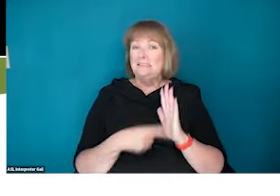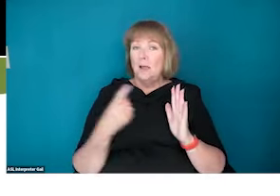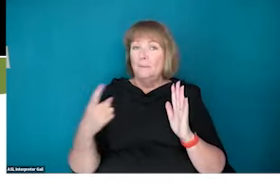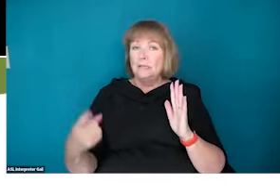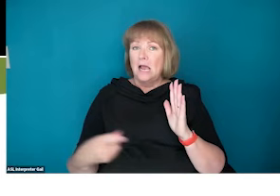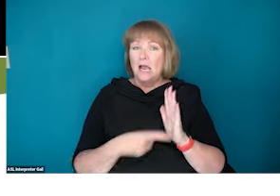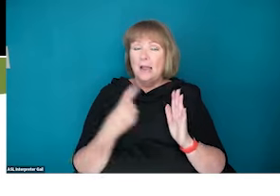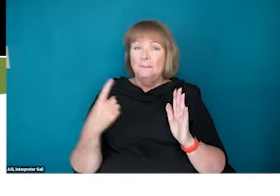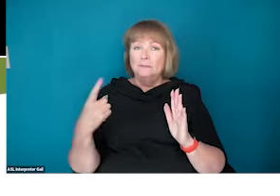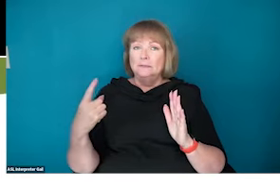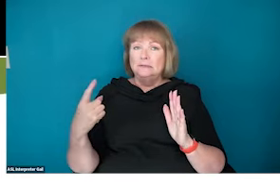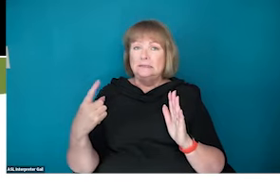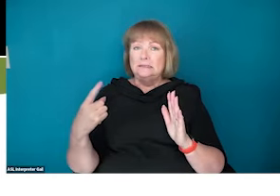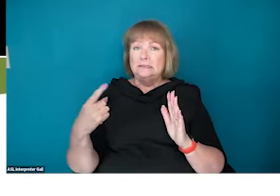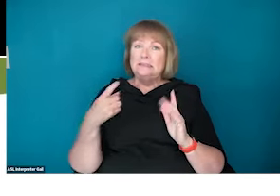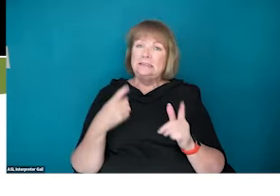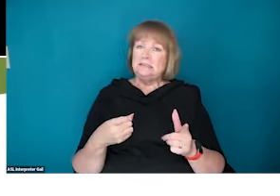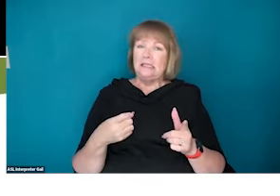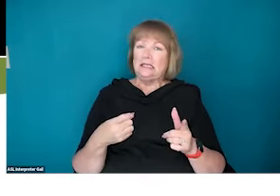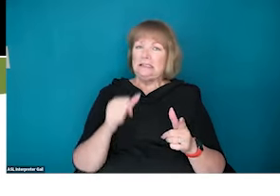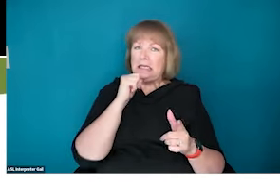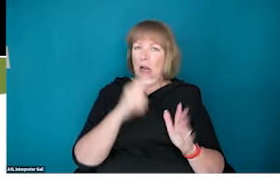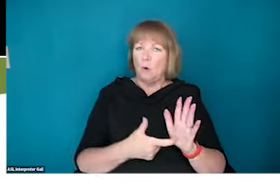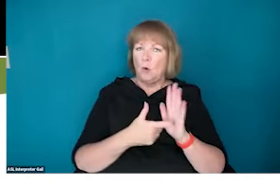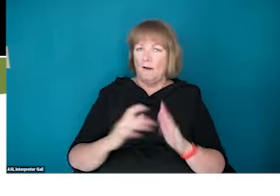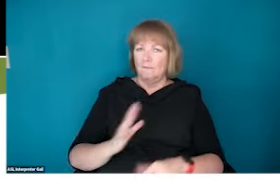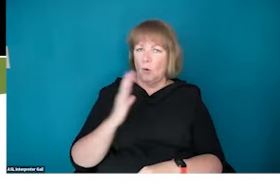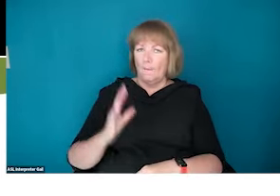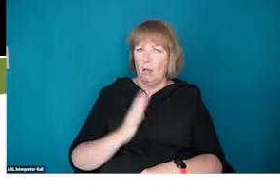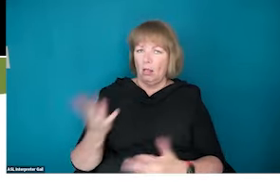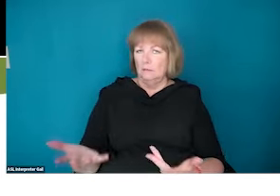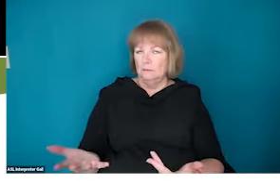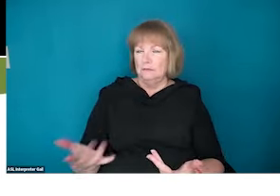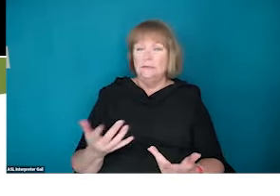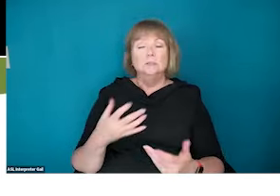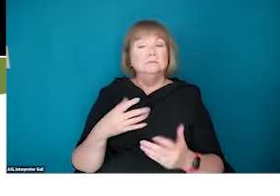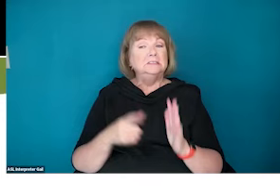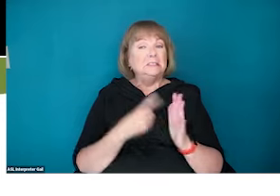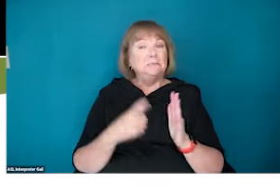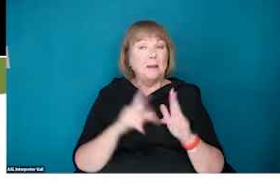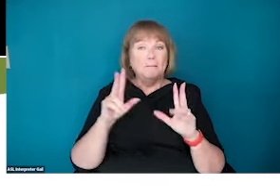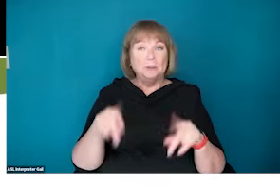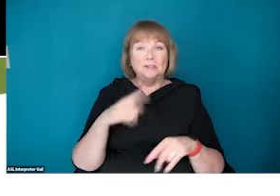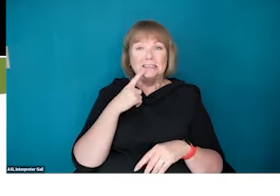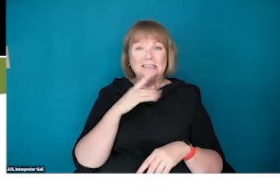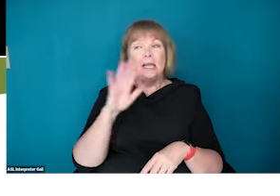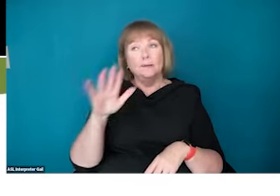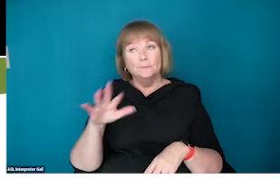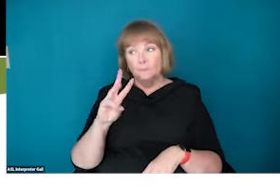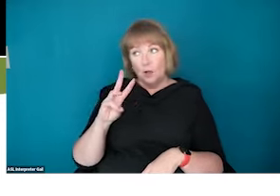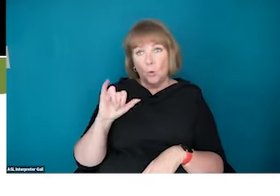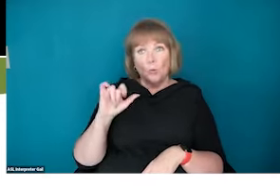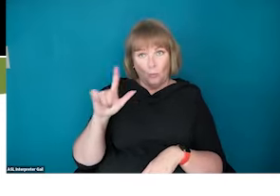permanentemente disponibles en todas las escuelas, en los trabajos, en las oficinas de los doctores,